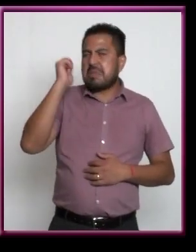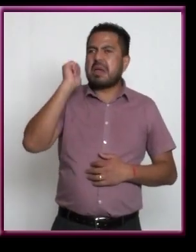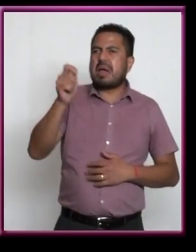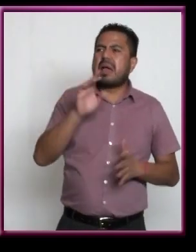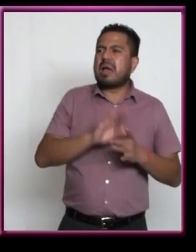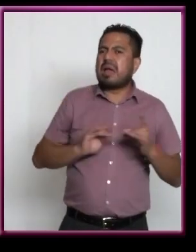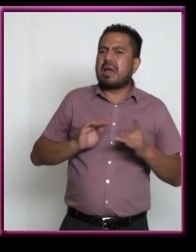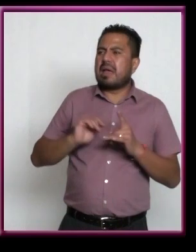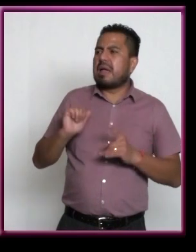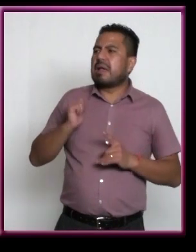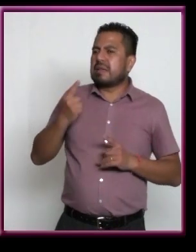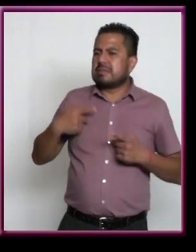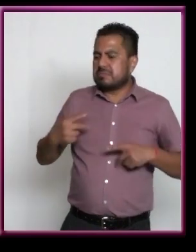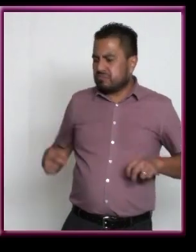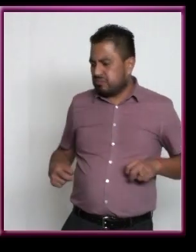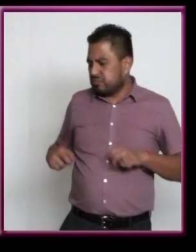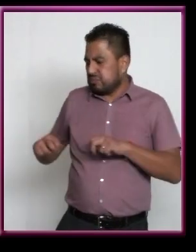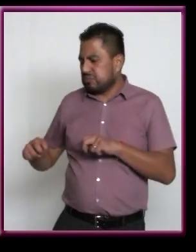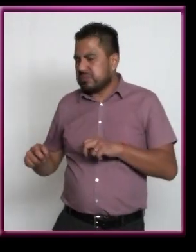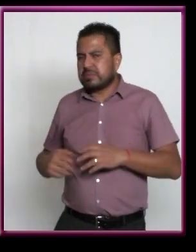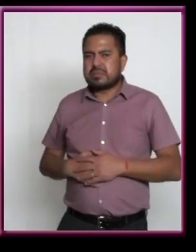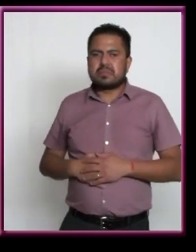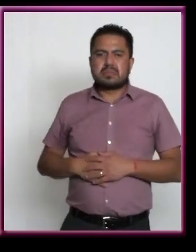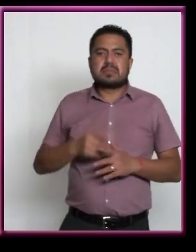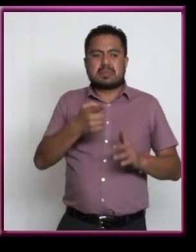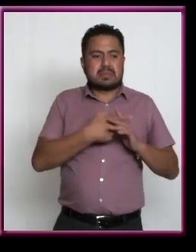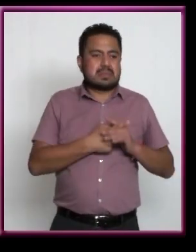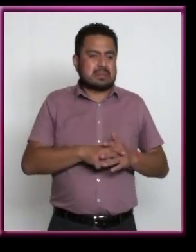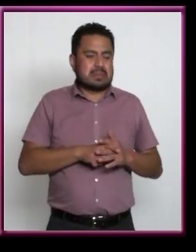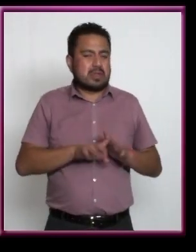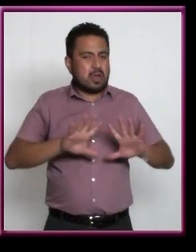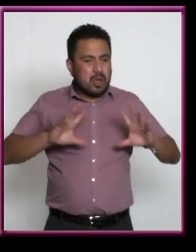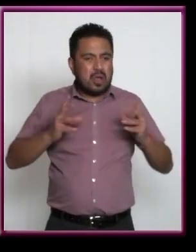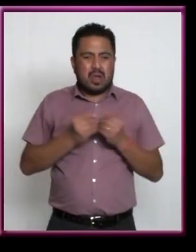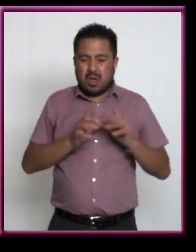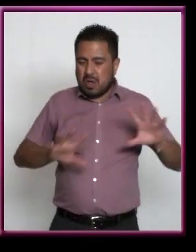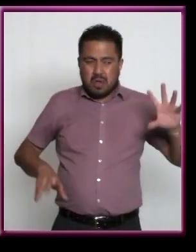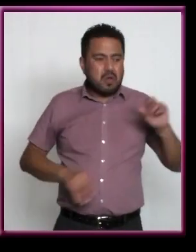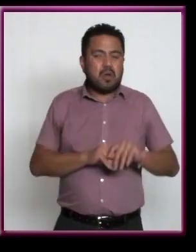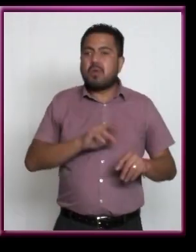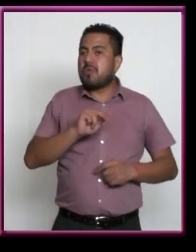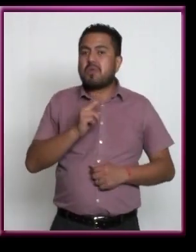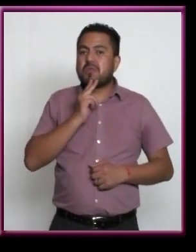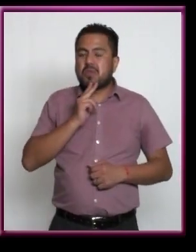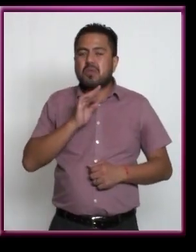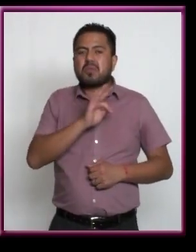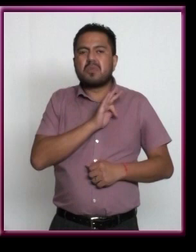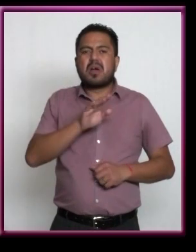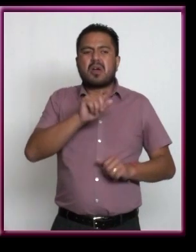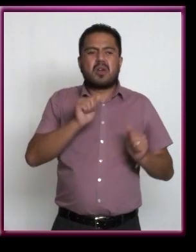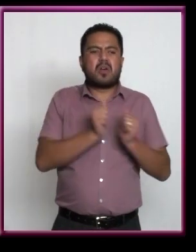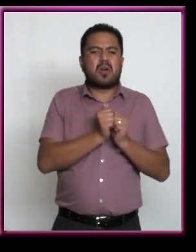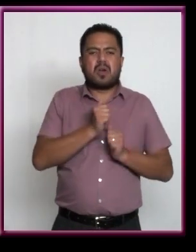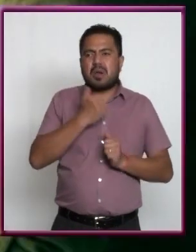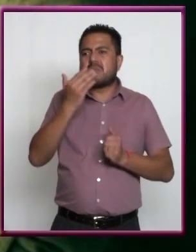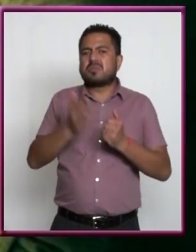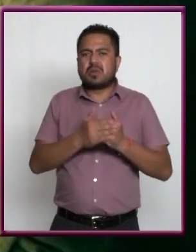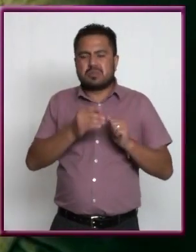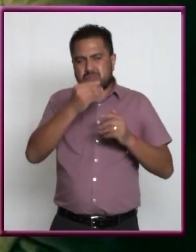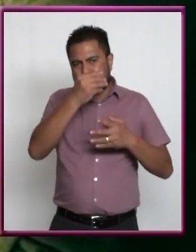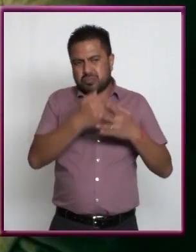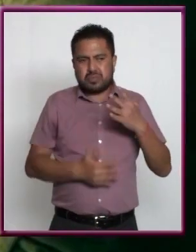se lo explicas a alguien. Y si aún así todo lo anterior no funciona, puedes optar por una de las